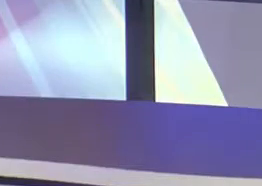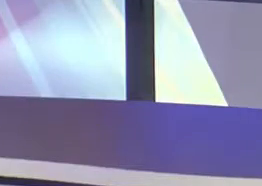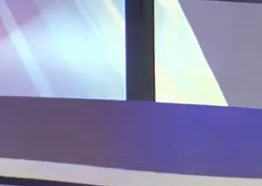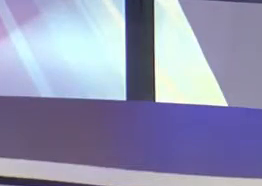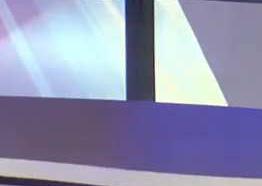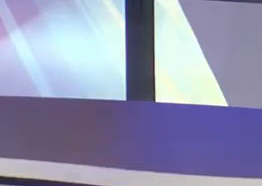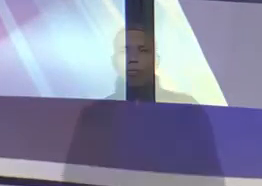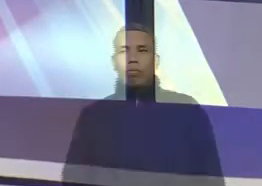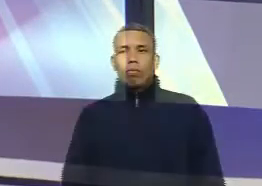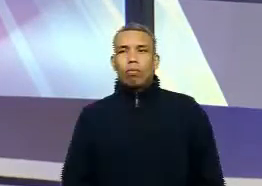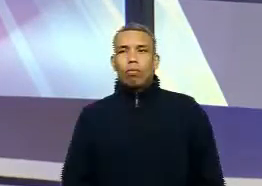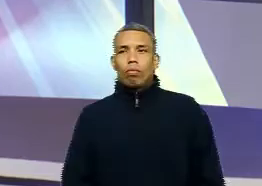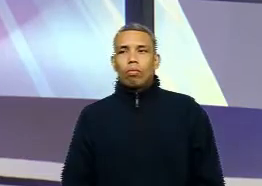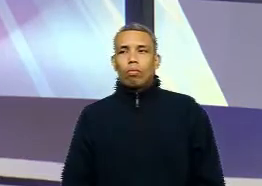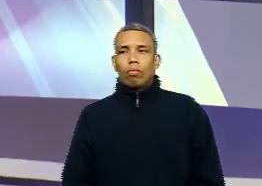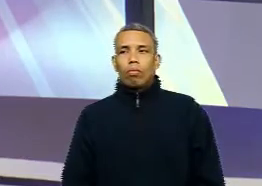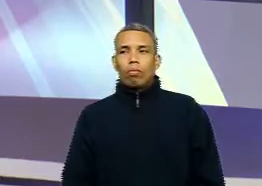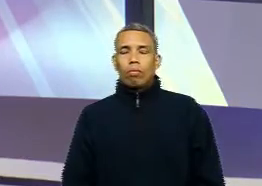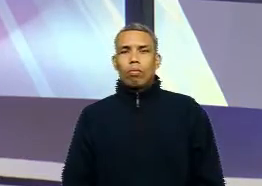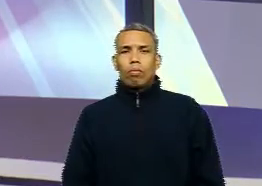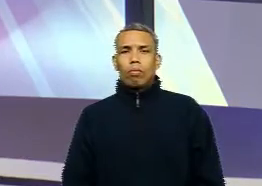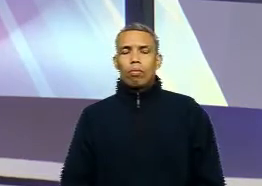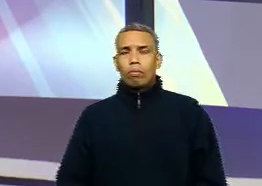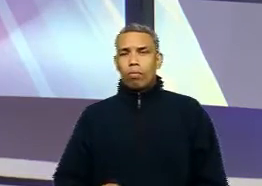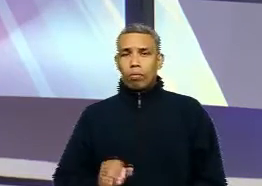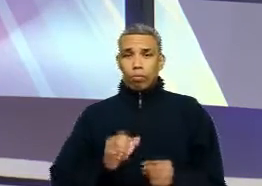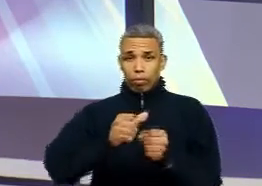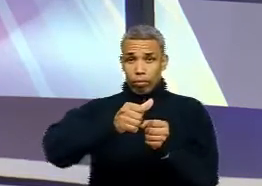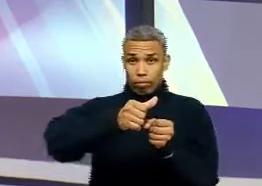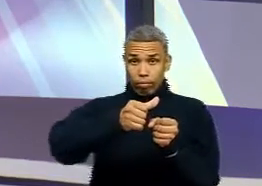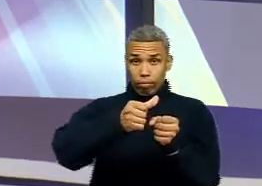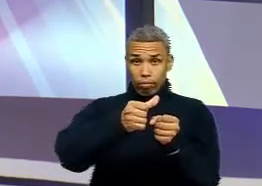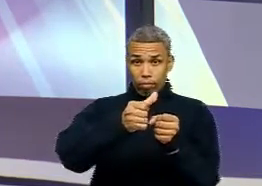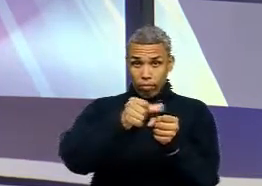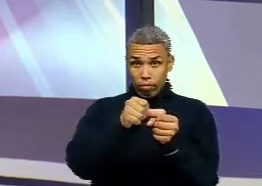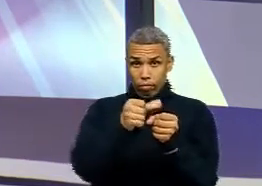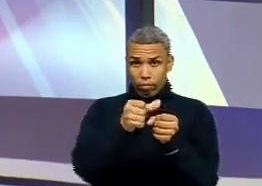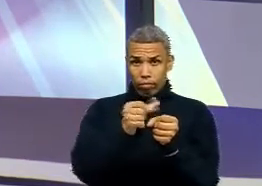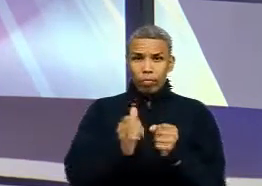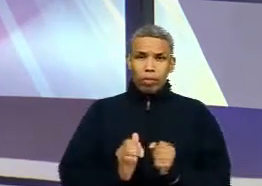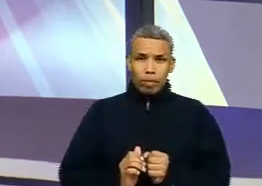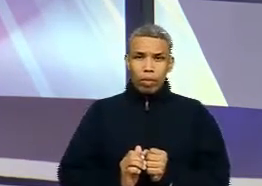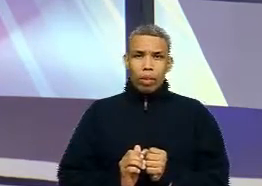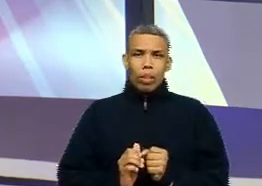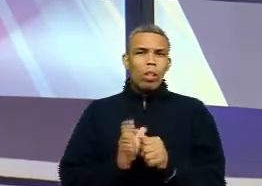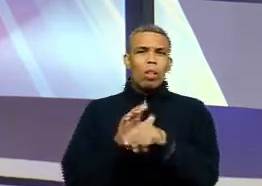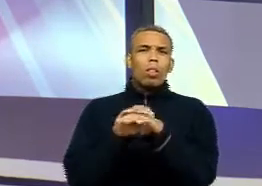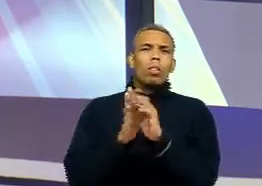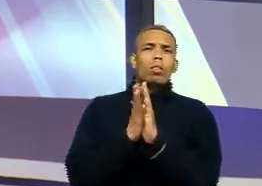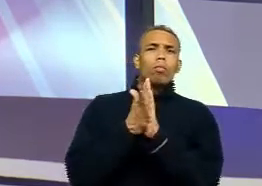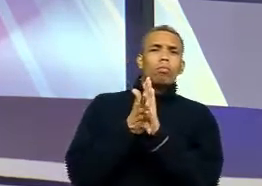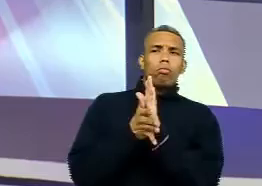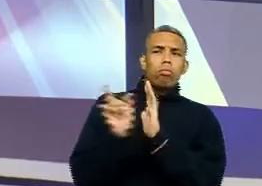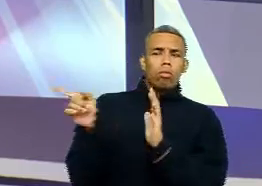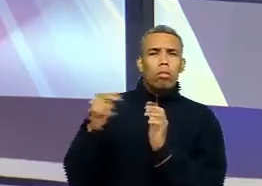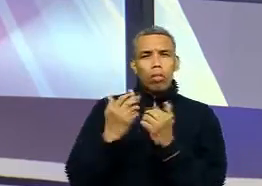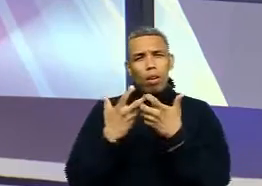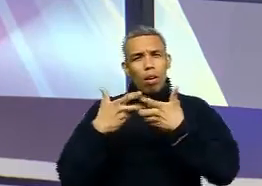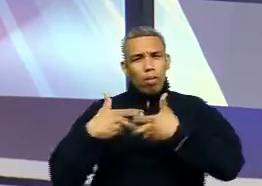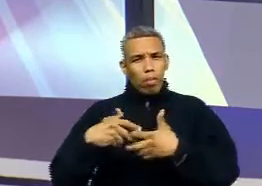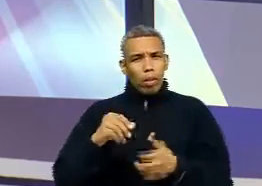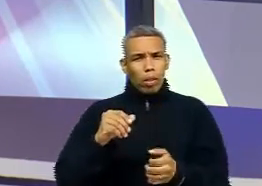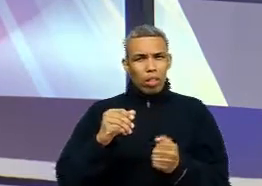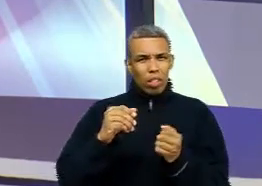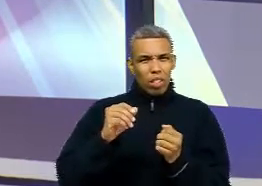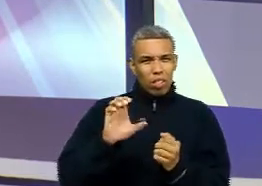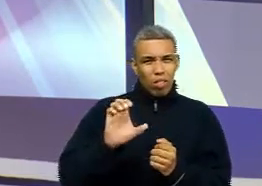Regresamos con más información. Ecopetrol decidió modificar la forma de socializar el proyecto de la industria del petróleo en la Sira Infantas. Malestar ciudadano en el